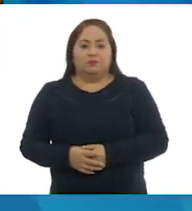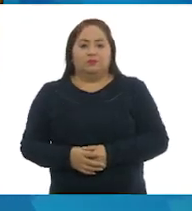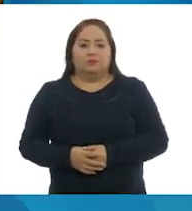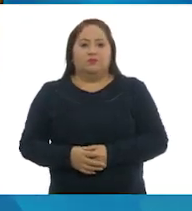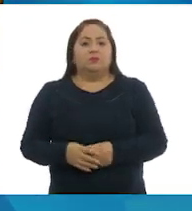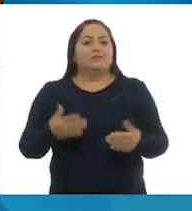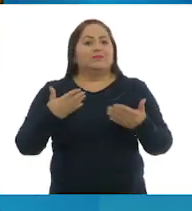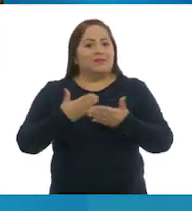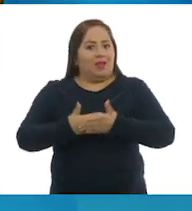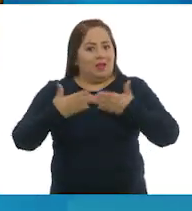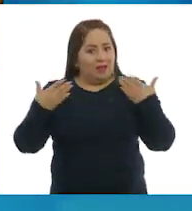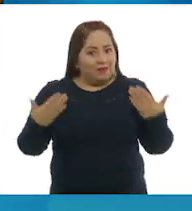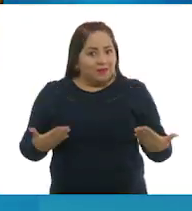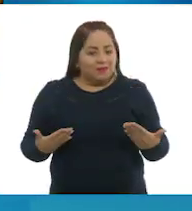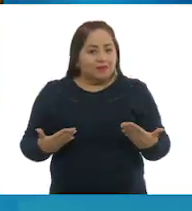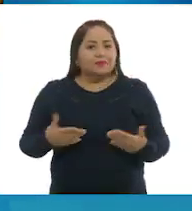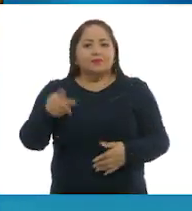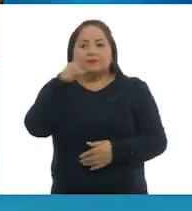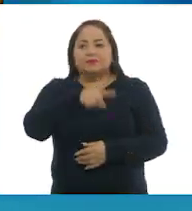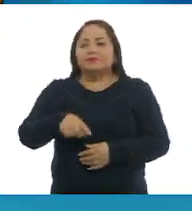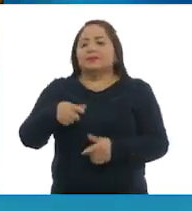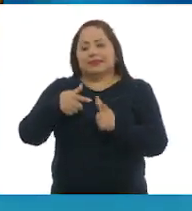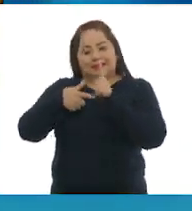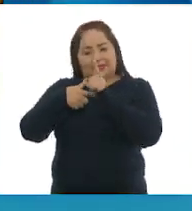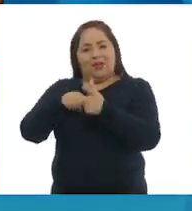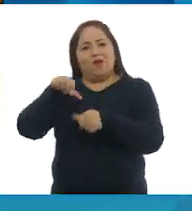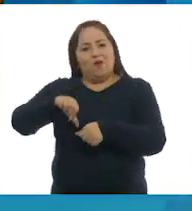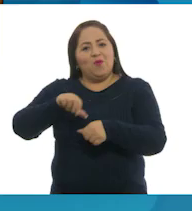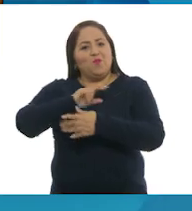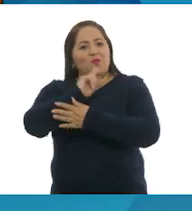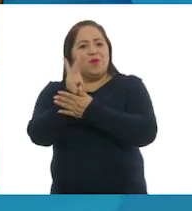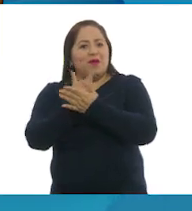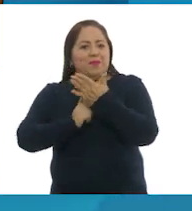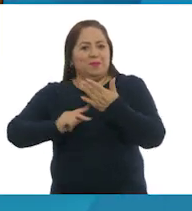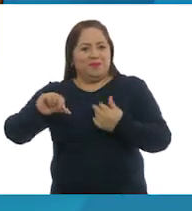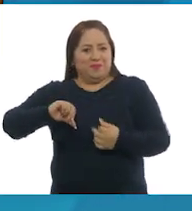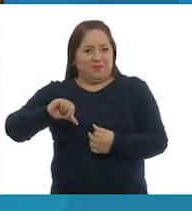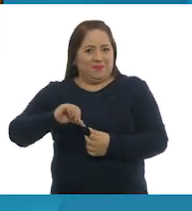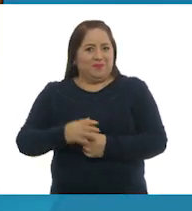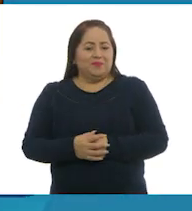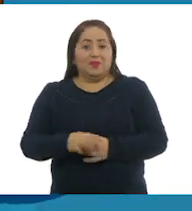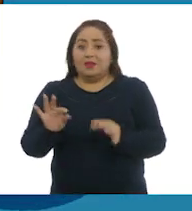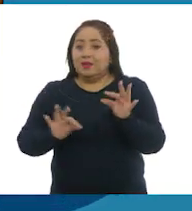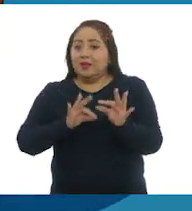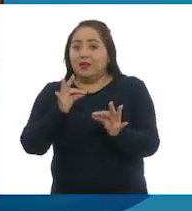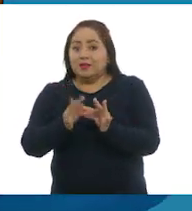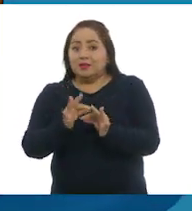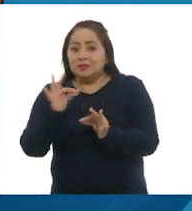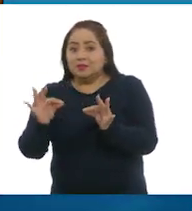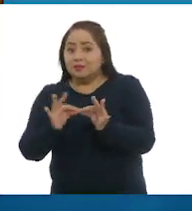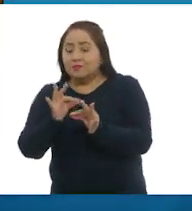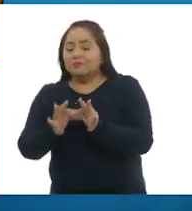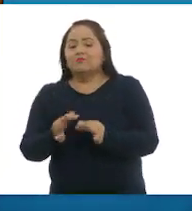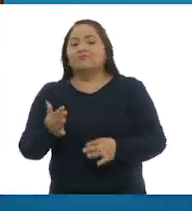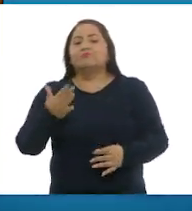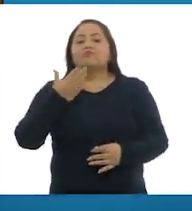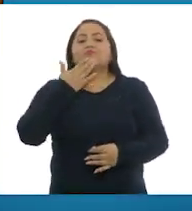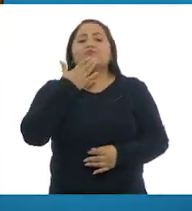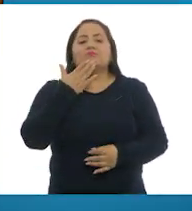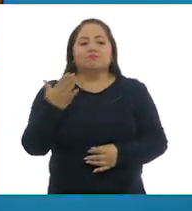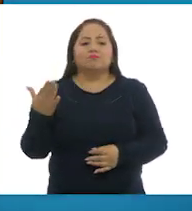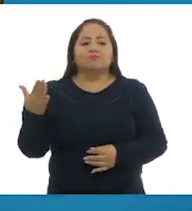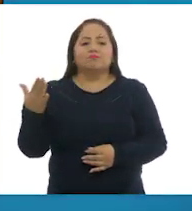Ahora es momento de seguir con el programa de hoy. ¿Listas? ¿Listos?